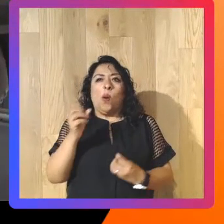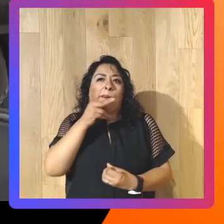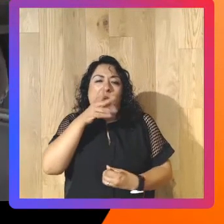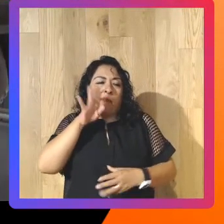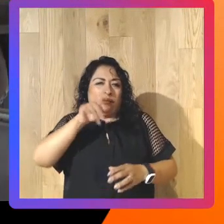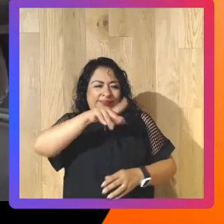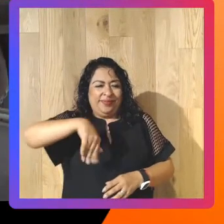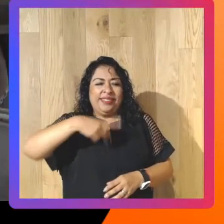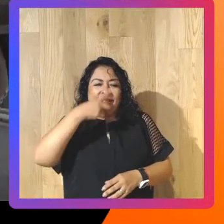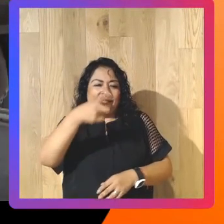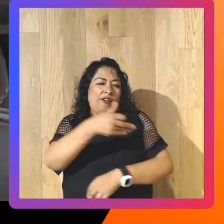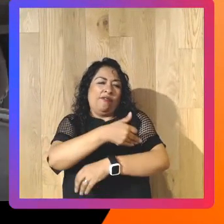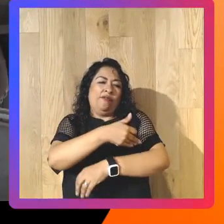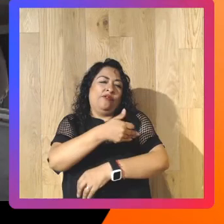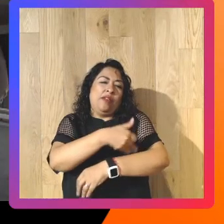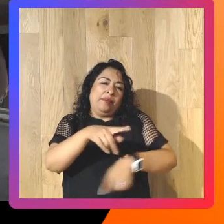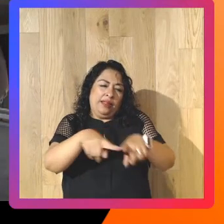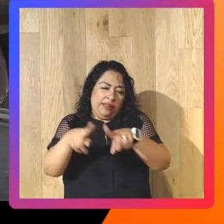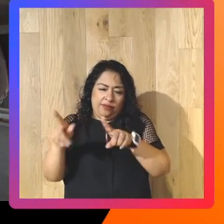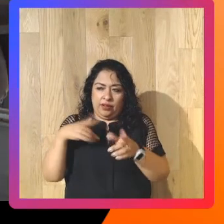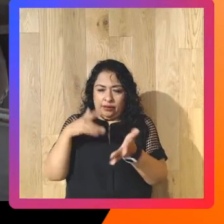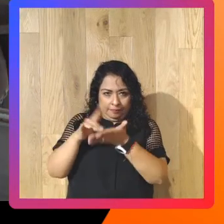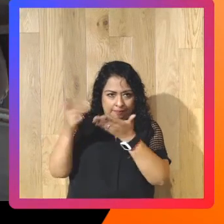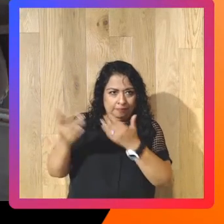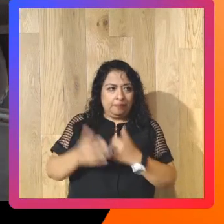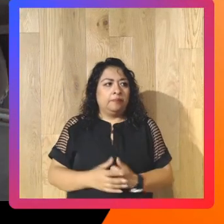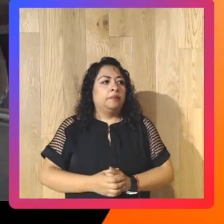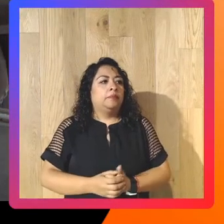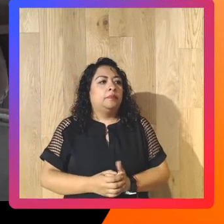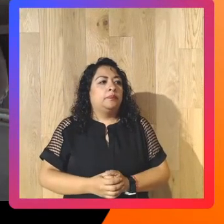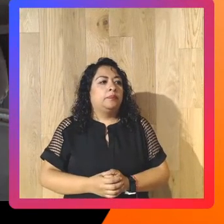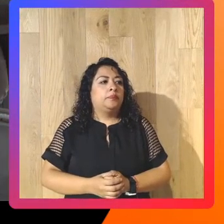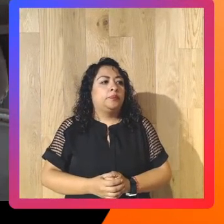como comentábamos también de los modelos de familia. Muchas gracias.